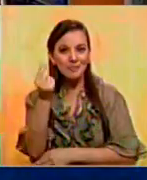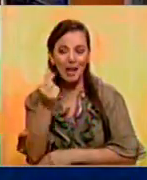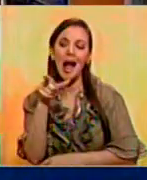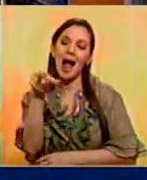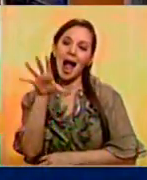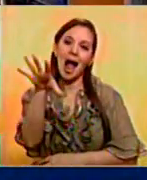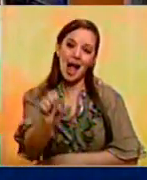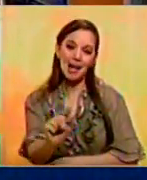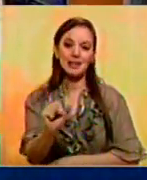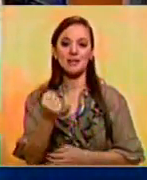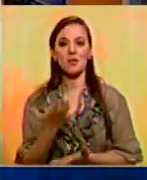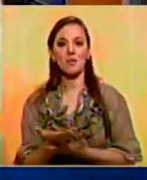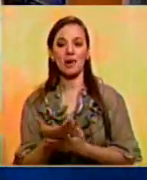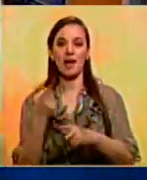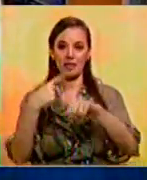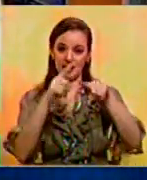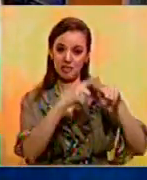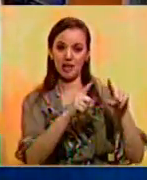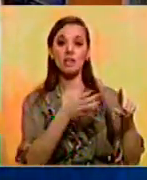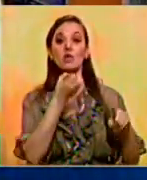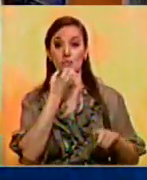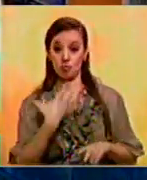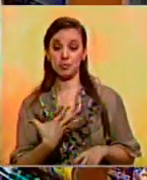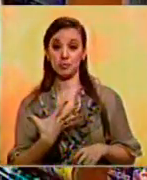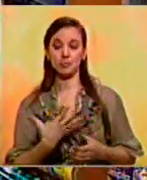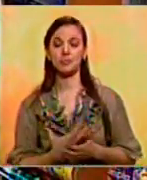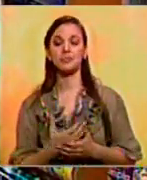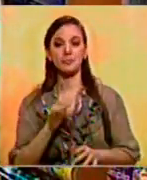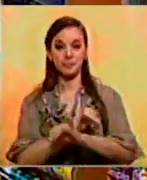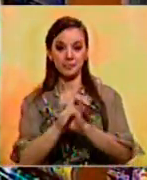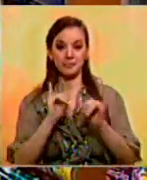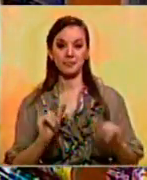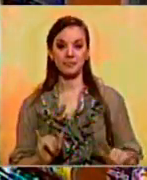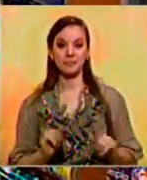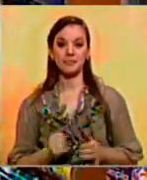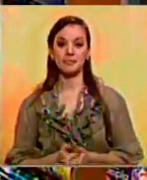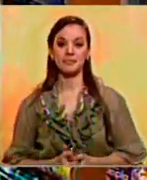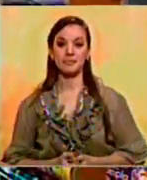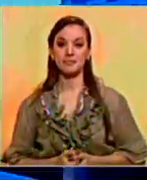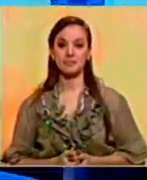manera encontrar variedad y buena calidad. Mónica Velo, Noticiero Venevisión.